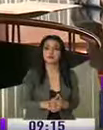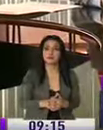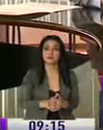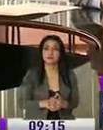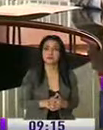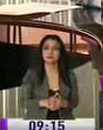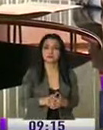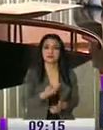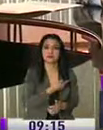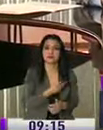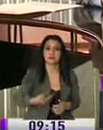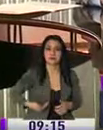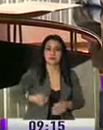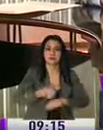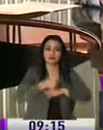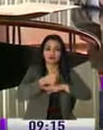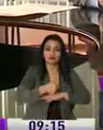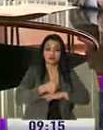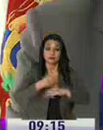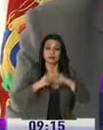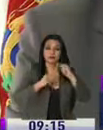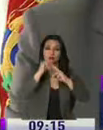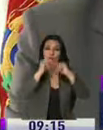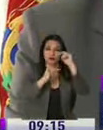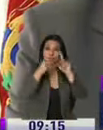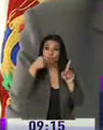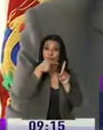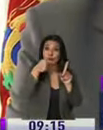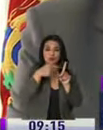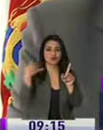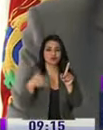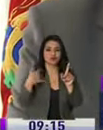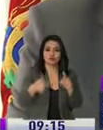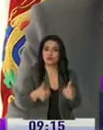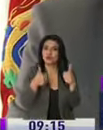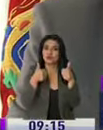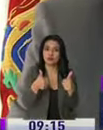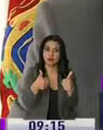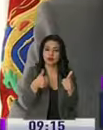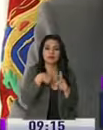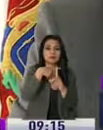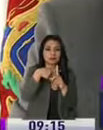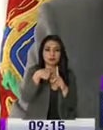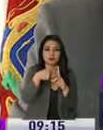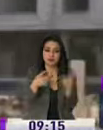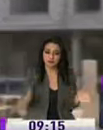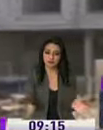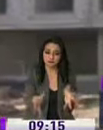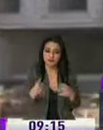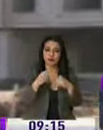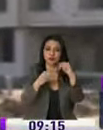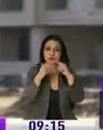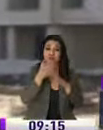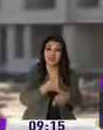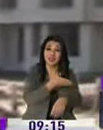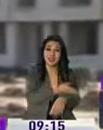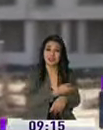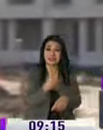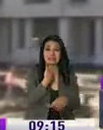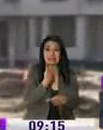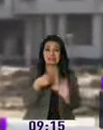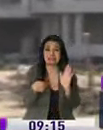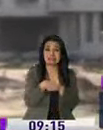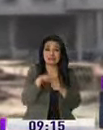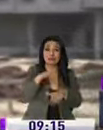medidas para el presidente de la Cámara de la Industria de la Construcción, Silverio Durán, representan un estímulo para el sector, que ha sido golpeado fuertemente